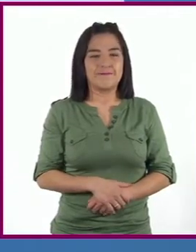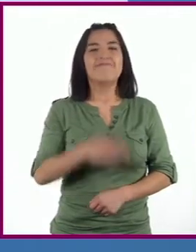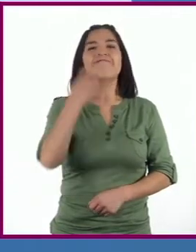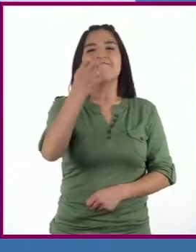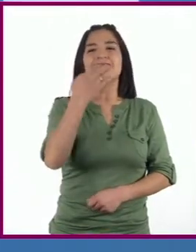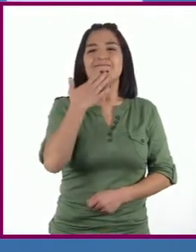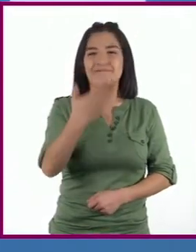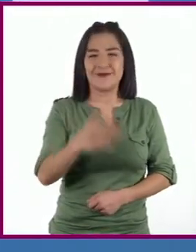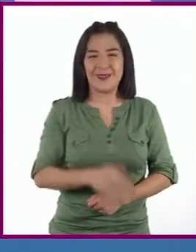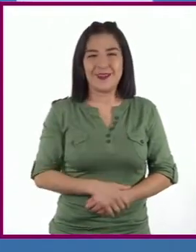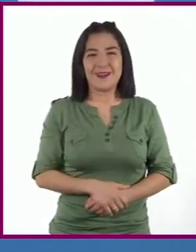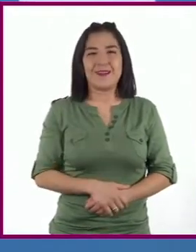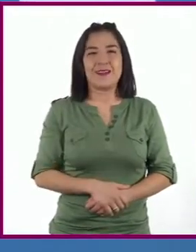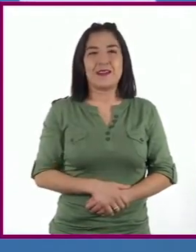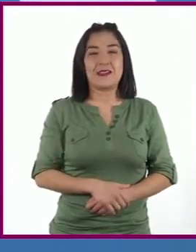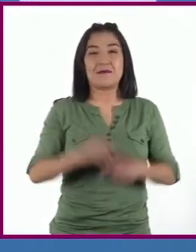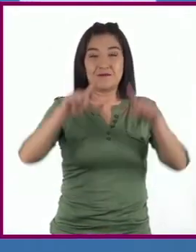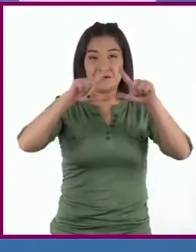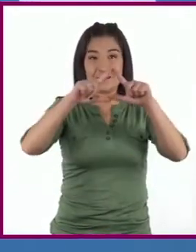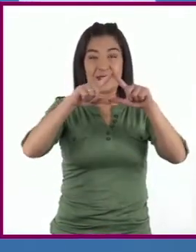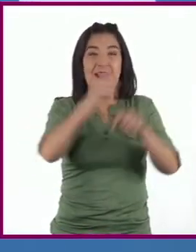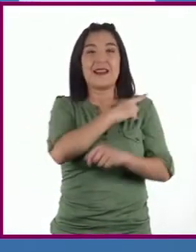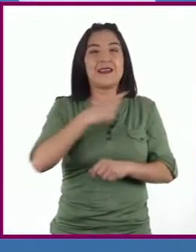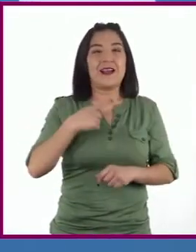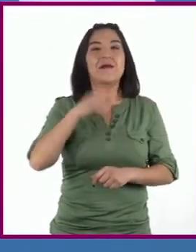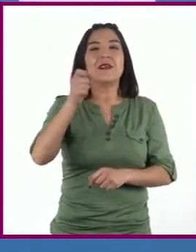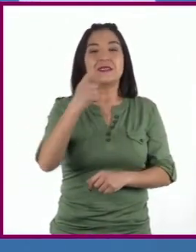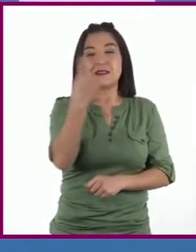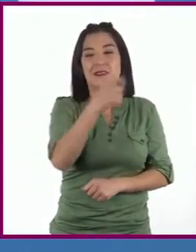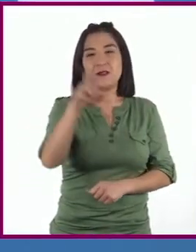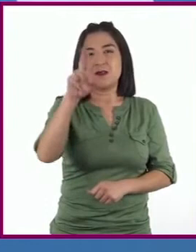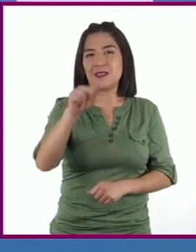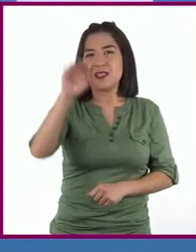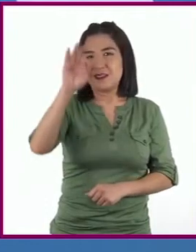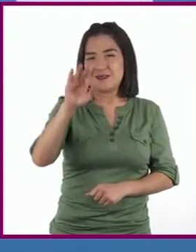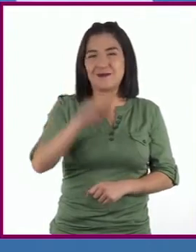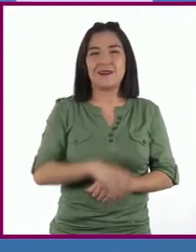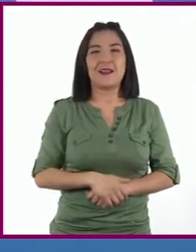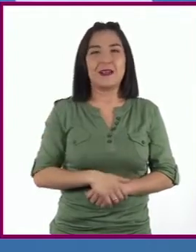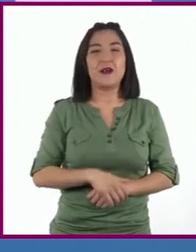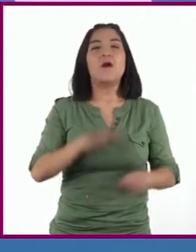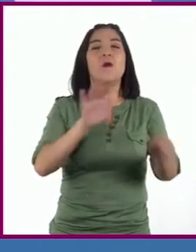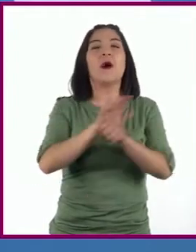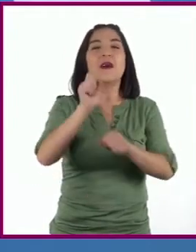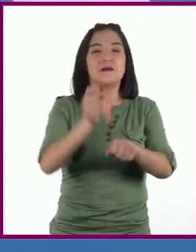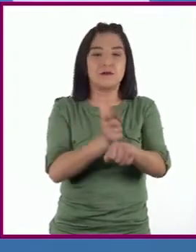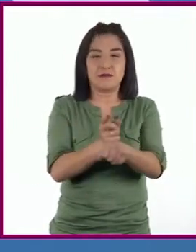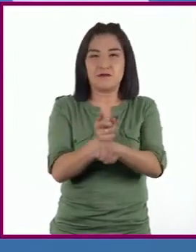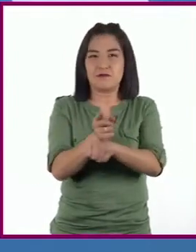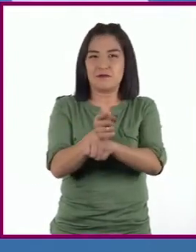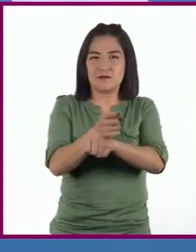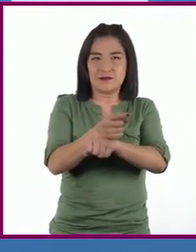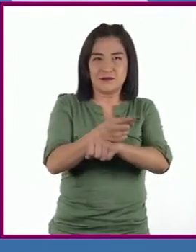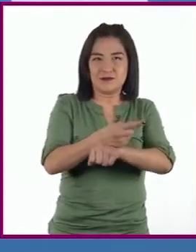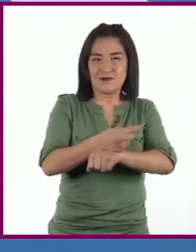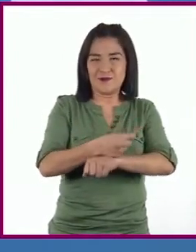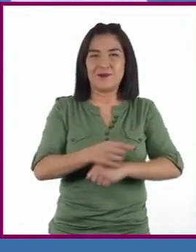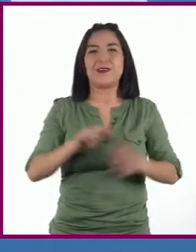Correcto. El triángulo tendría que rotar 180 grados y el sentido sería contrario a las manecillas del